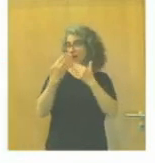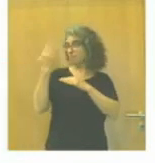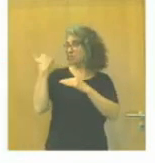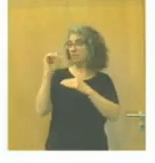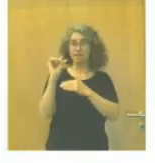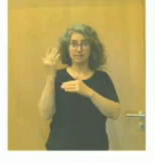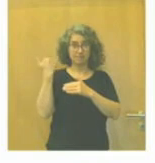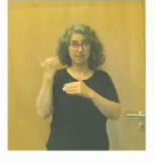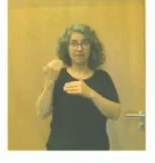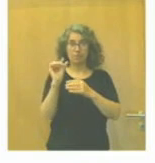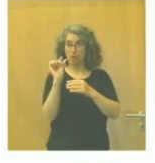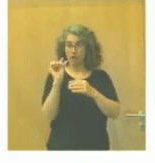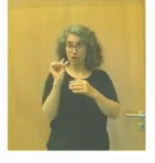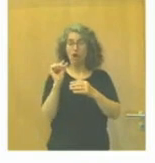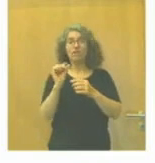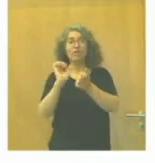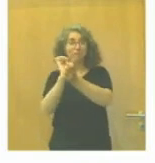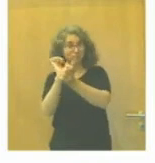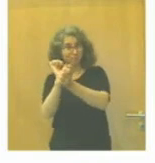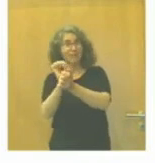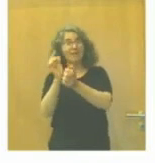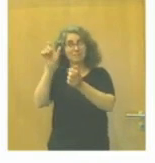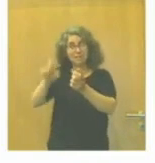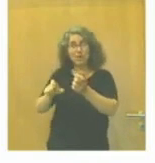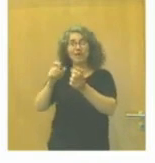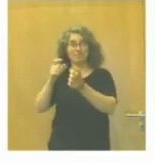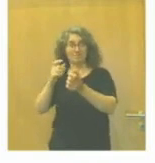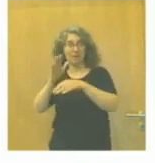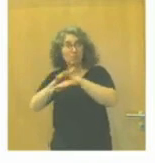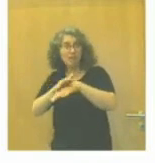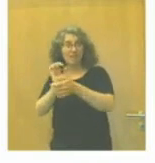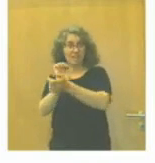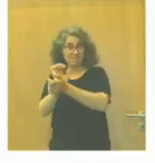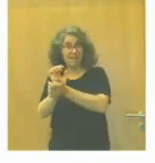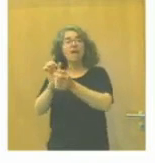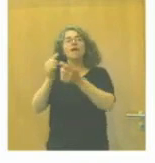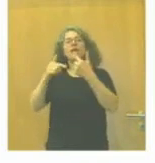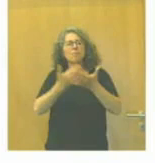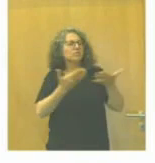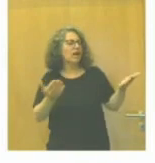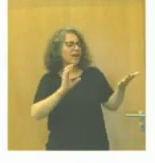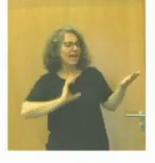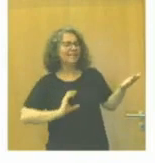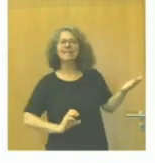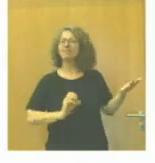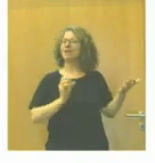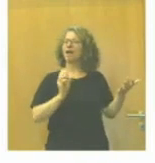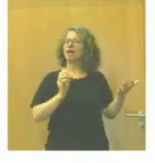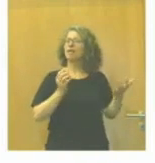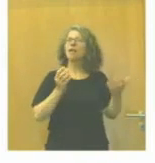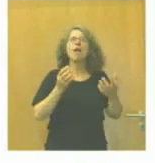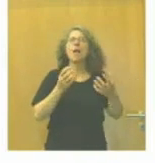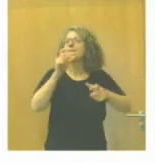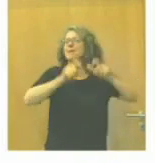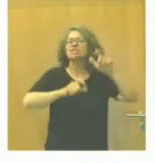los participantes del INISA, que mostraba algunas de las características de una población altamente